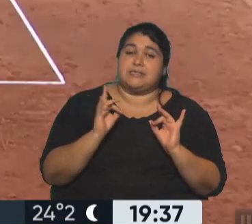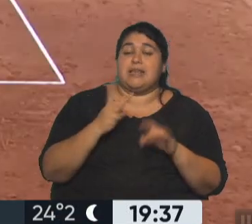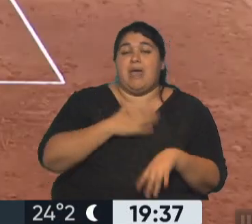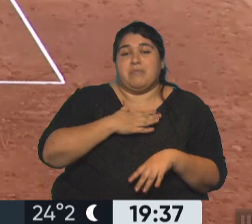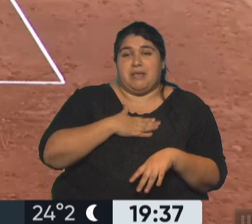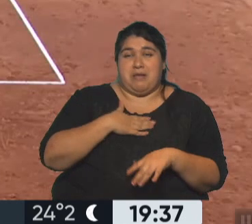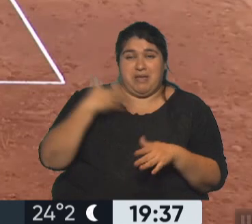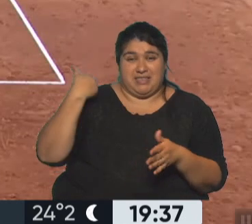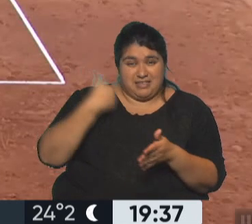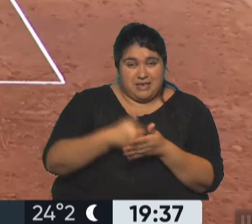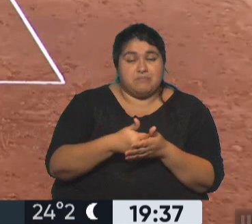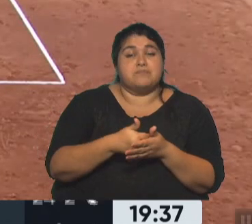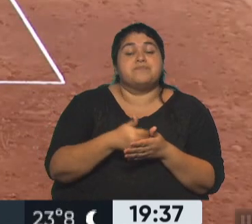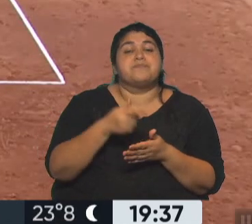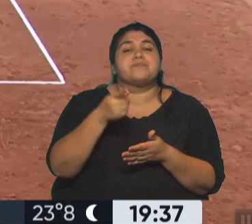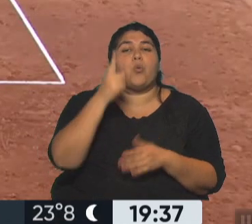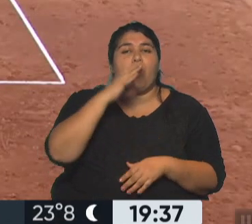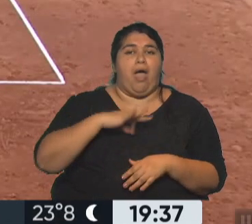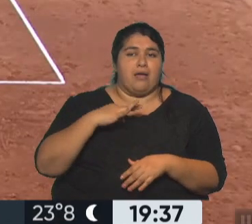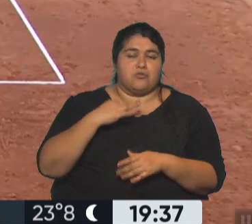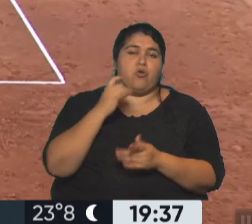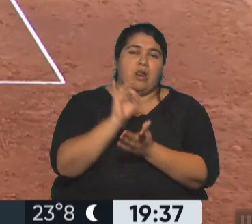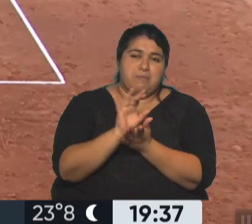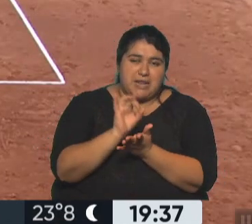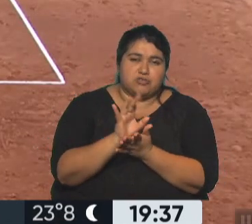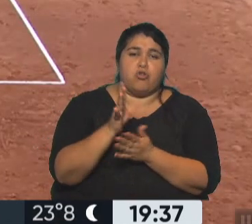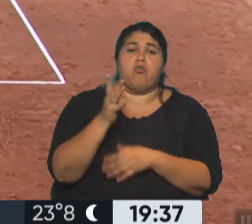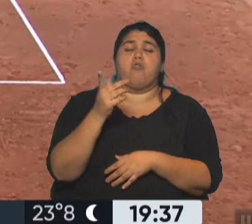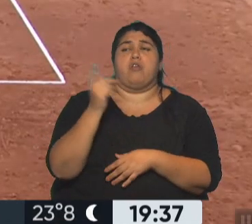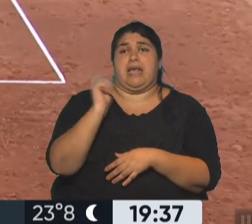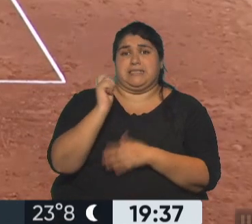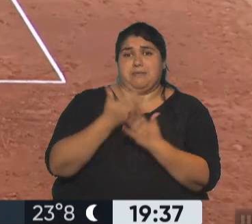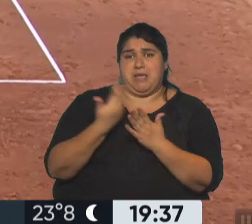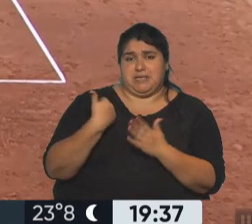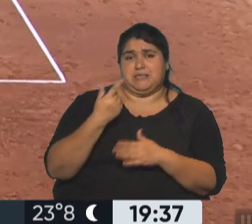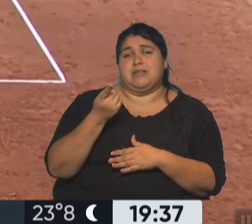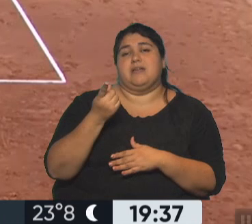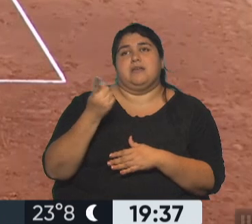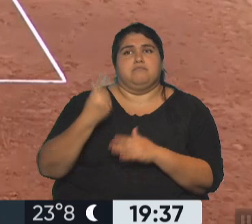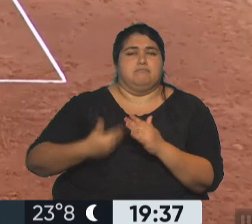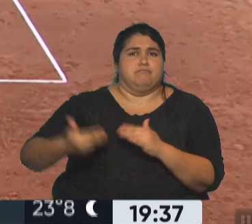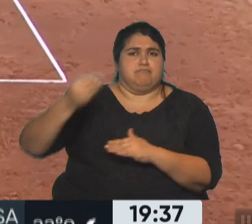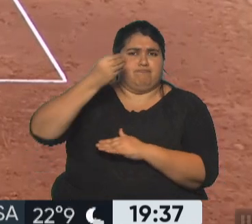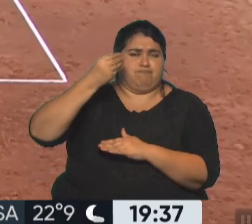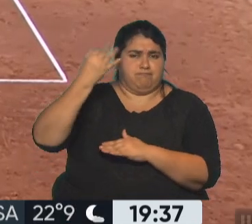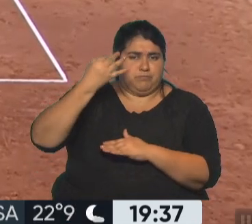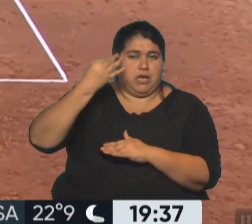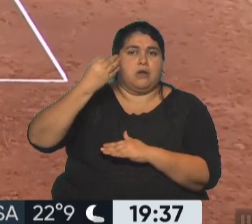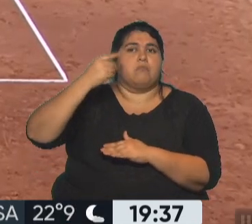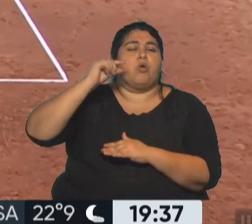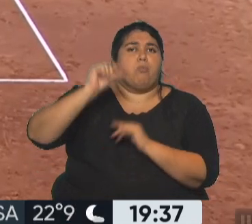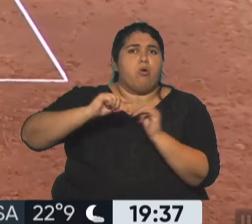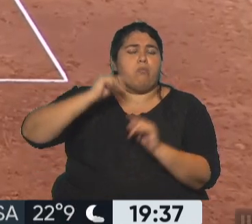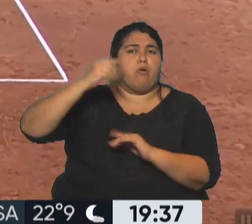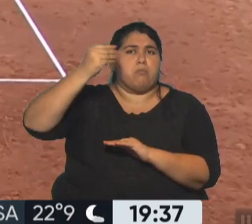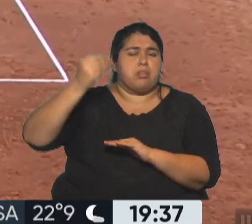lamentablemente de más de un año, ¿no? Con eliminaciones. Un hombre que hace meses nada más hablábamos de top 10, pero que viene cayendo en primera ronda,